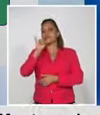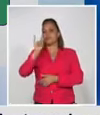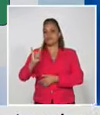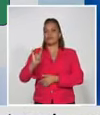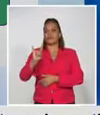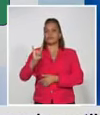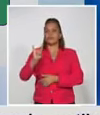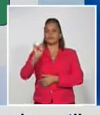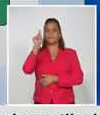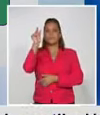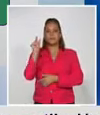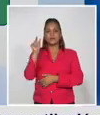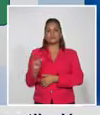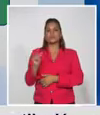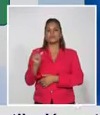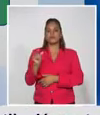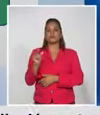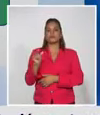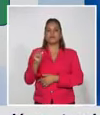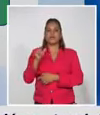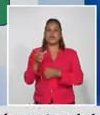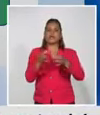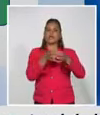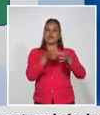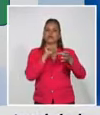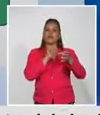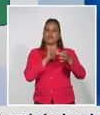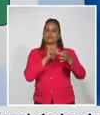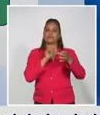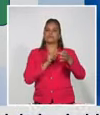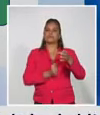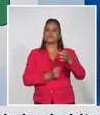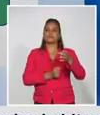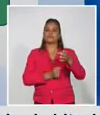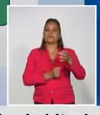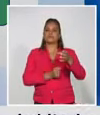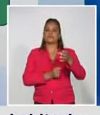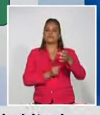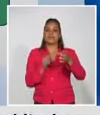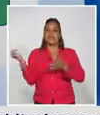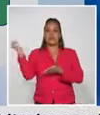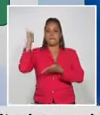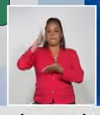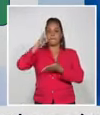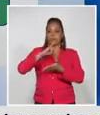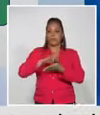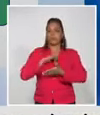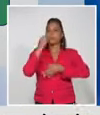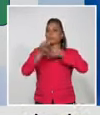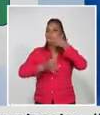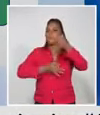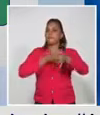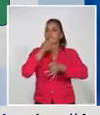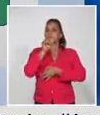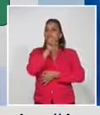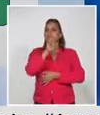169 personas en este grupo de edad. Importados, como había dicho,